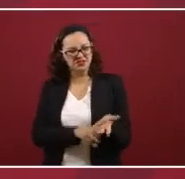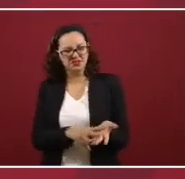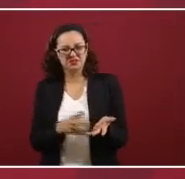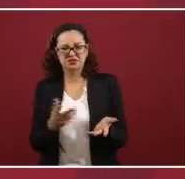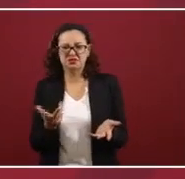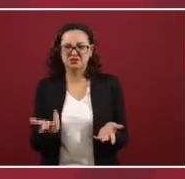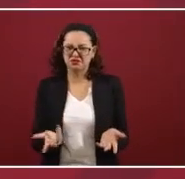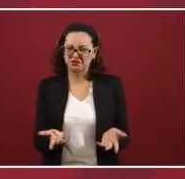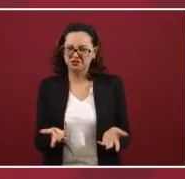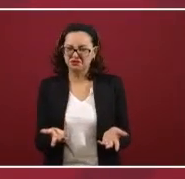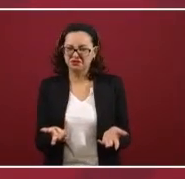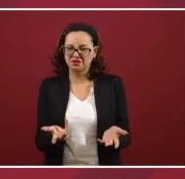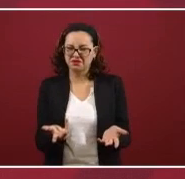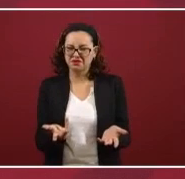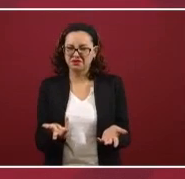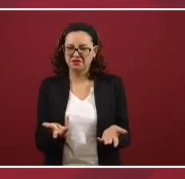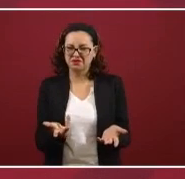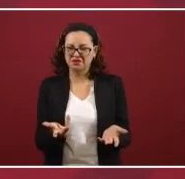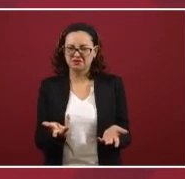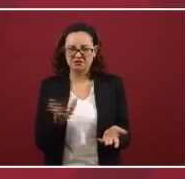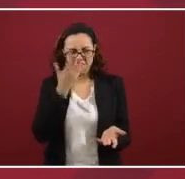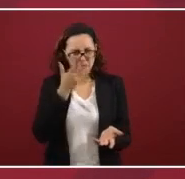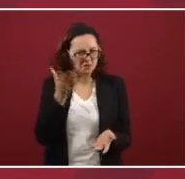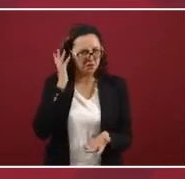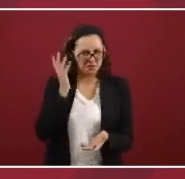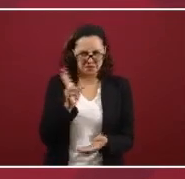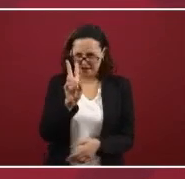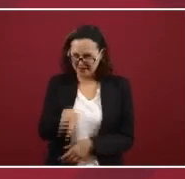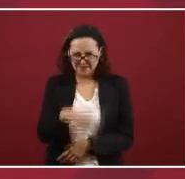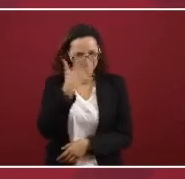con una doble moral,